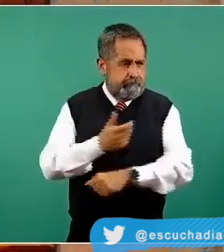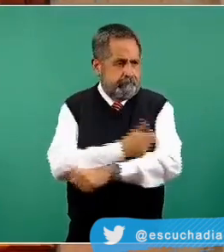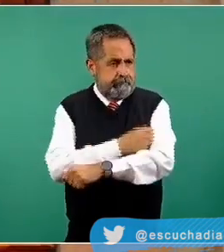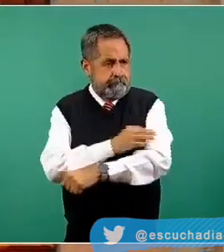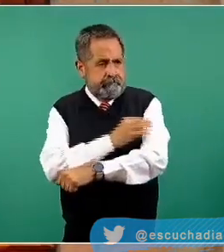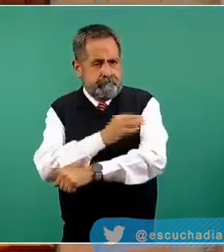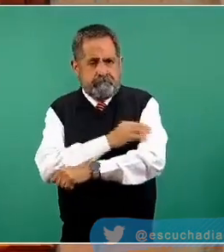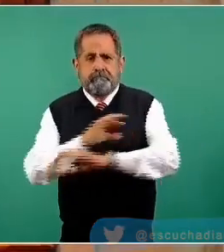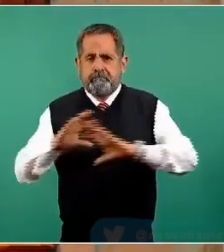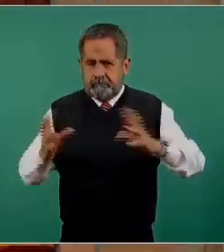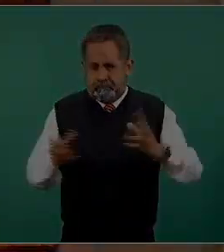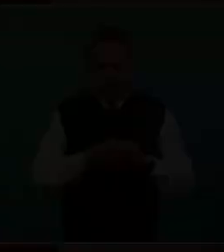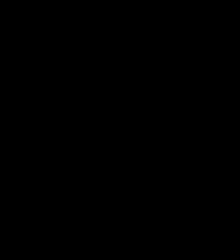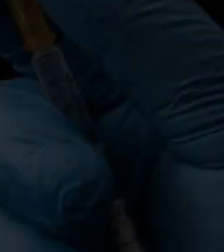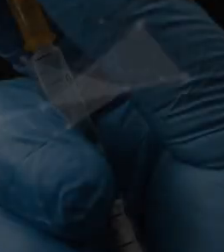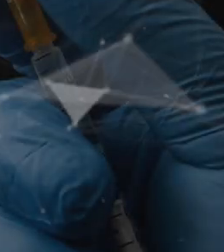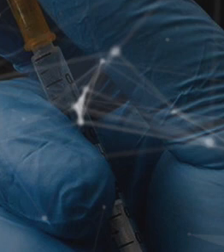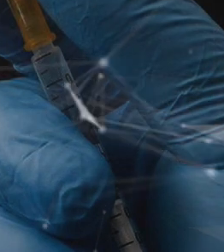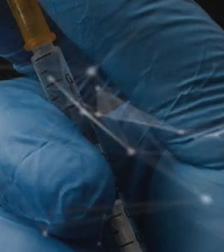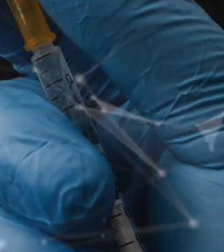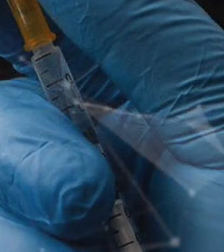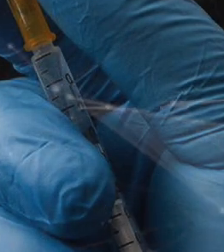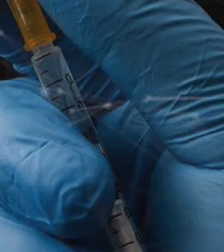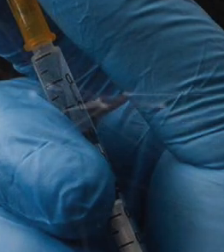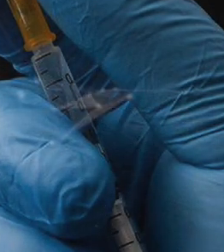segundas dosis que se están aplicando.